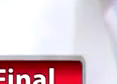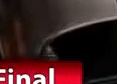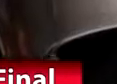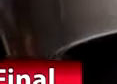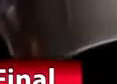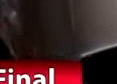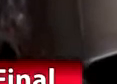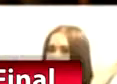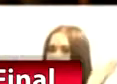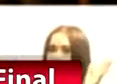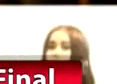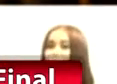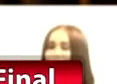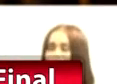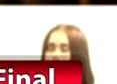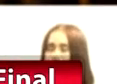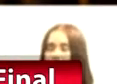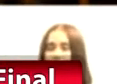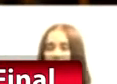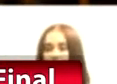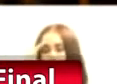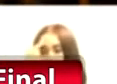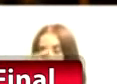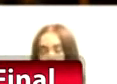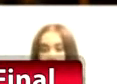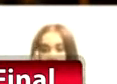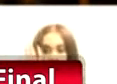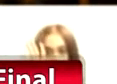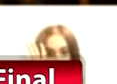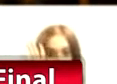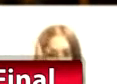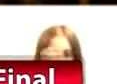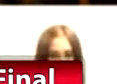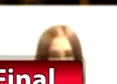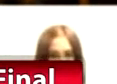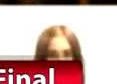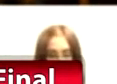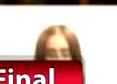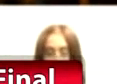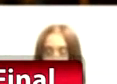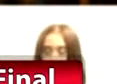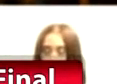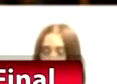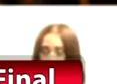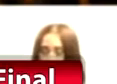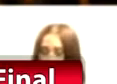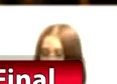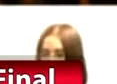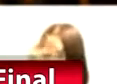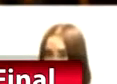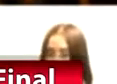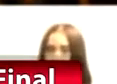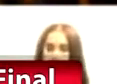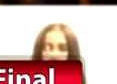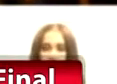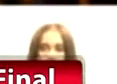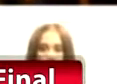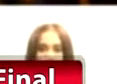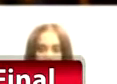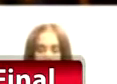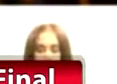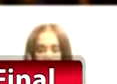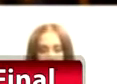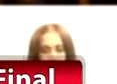de cada país. A 5 años de adoptada la Agenda 2030, la mayoría de los países en desarrollo se encuentran